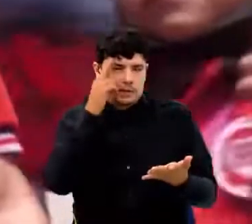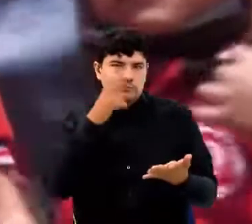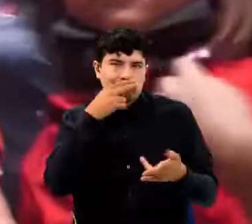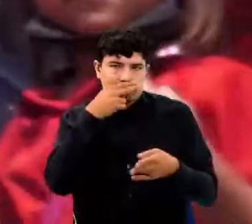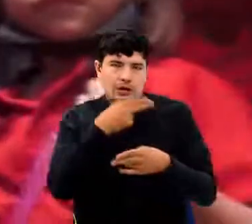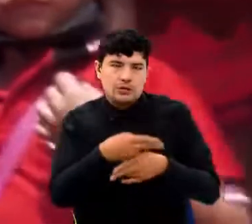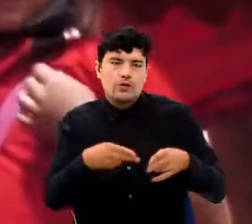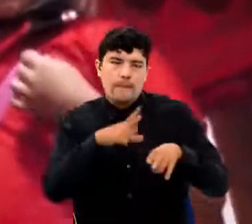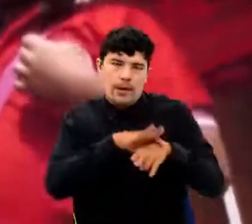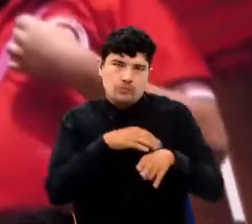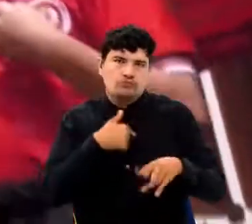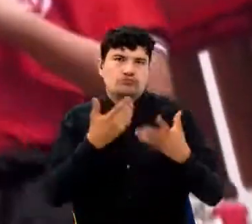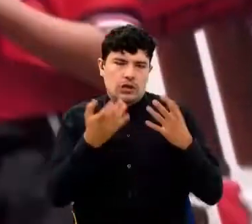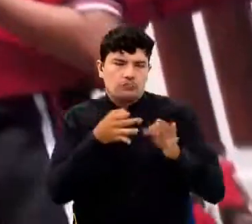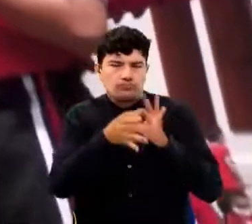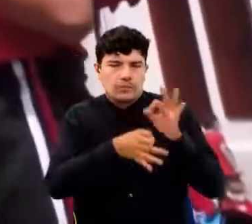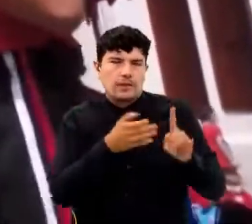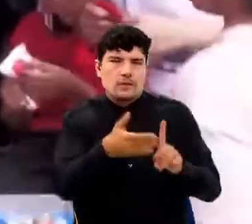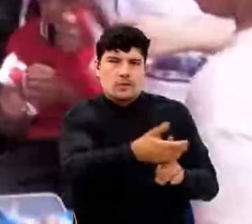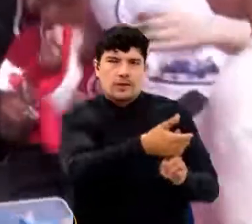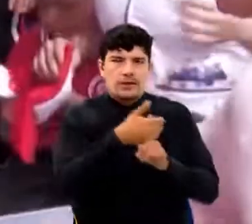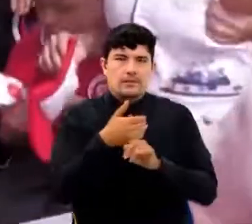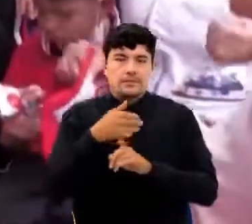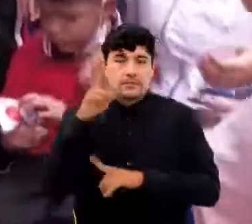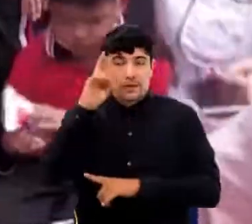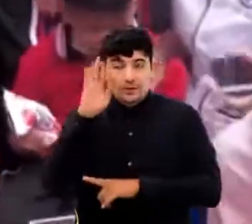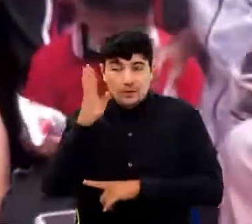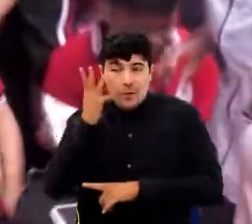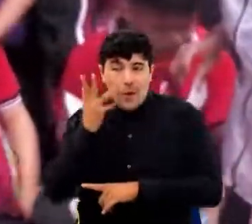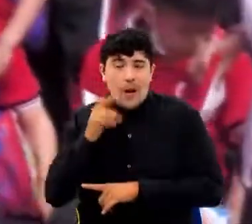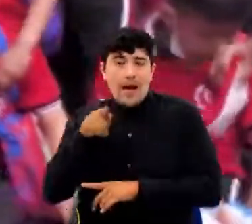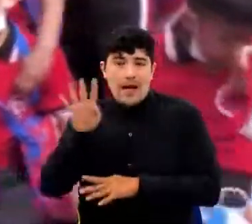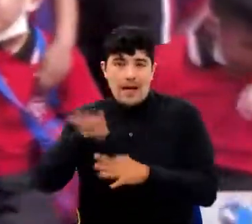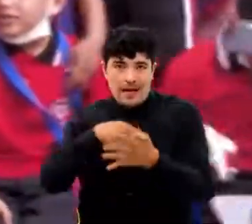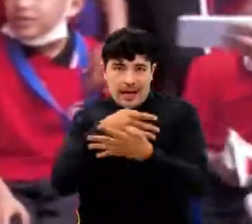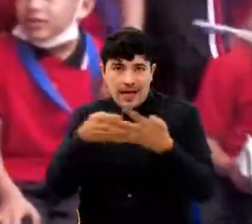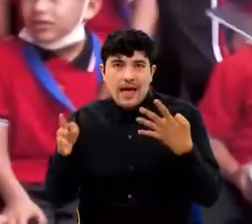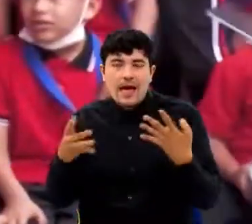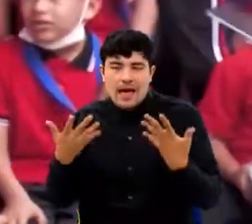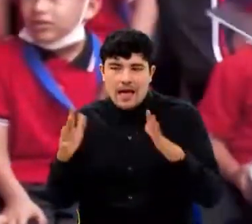se desarrolla programación especial para ellos y ellas, el futuro de Colombia.